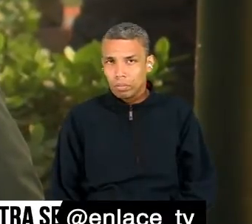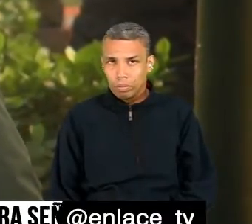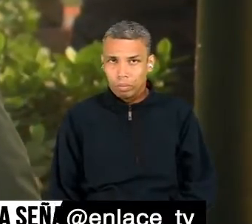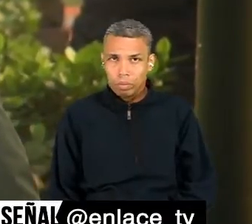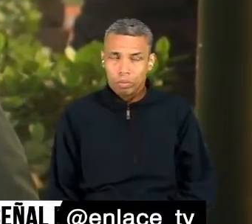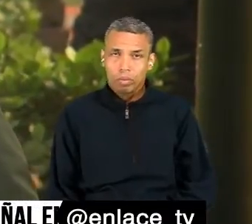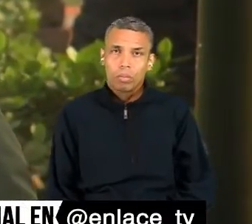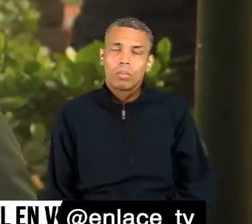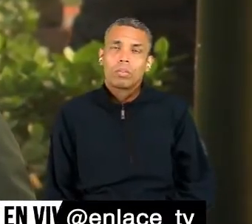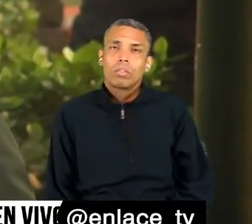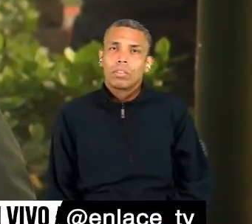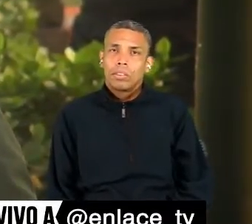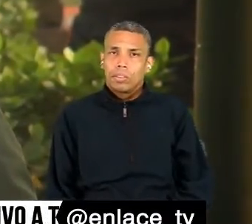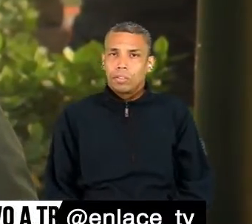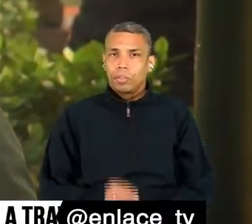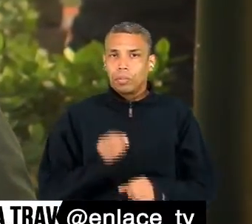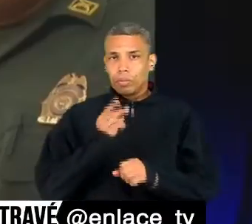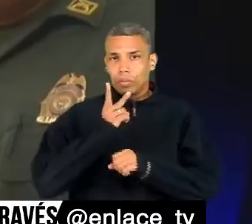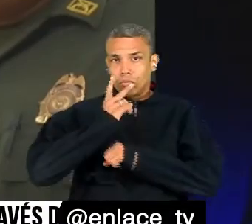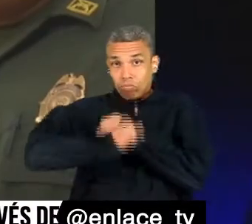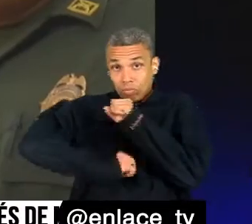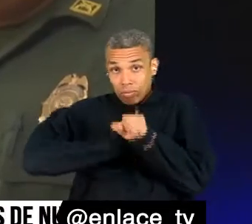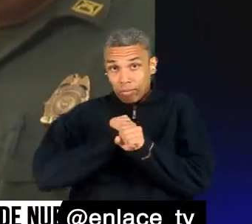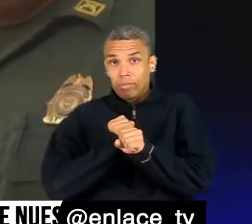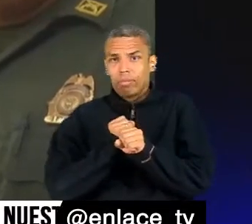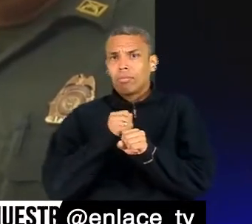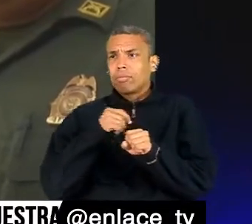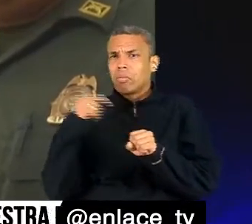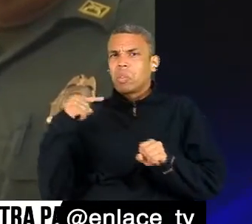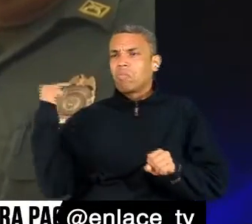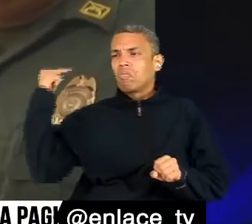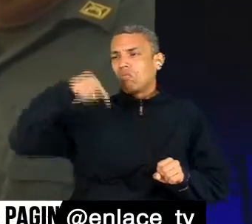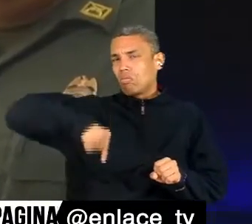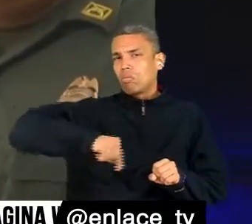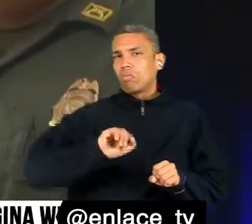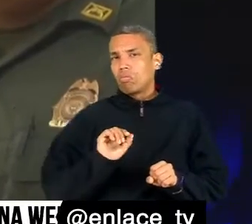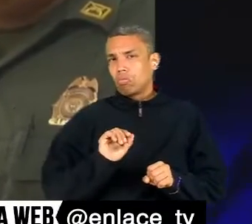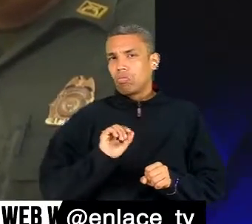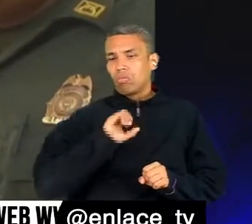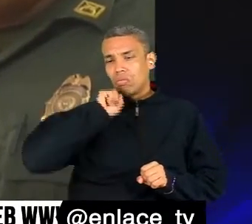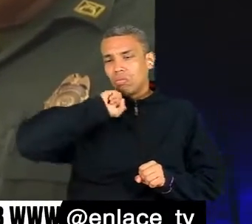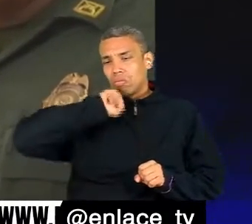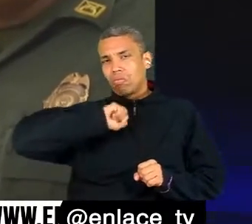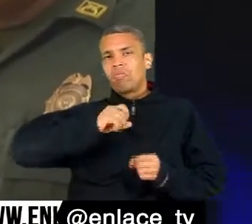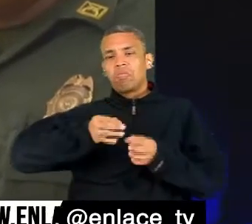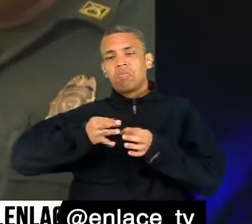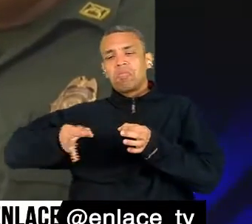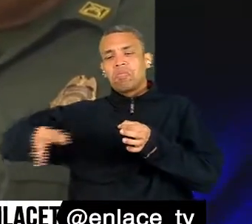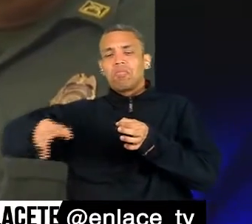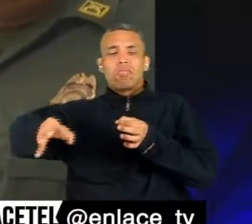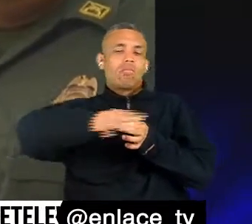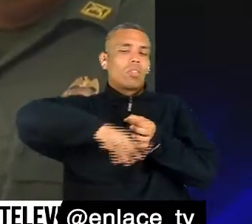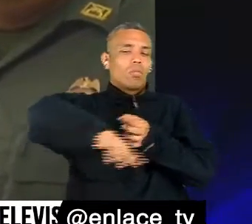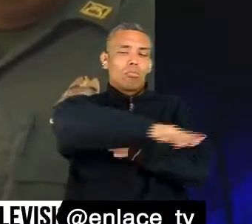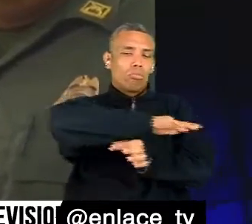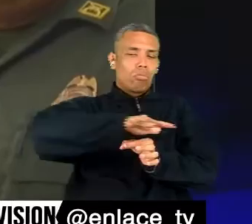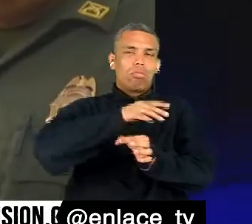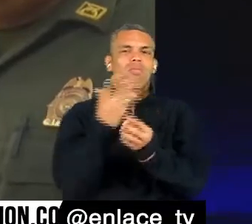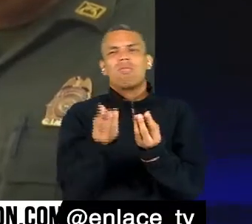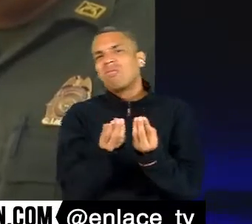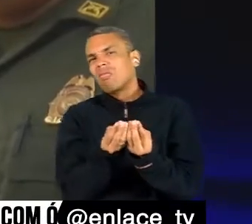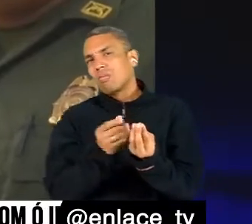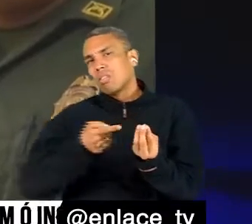el departamento Magdalena Medio y llegué a una buena dependencia que es el grupo